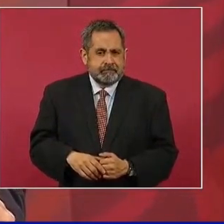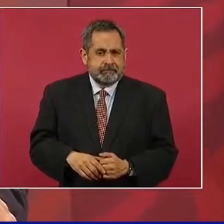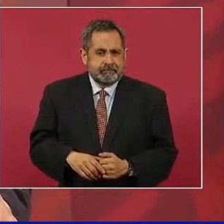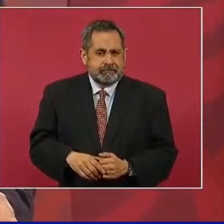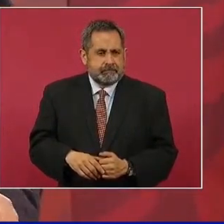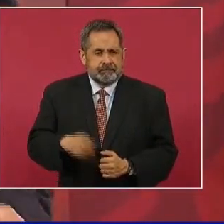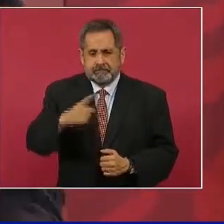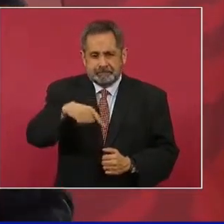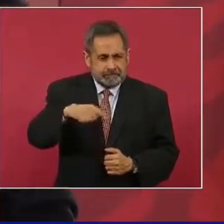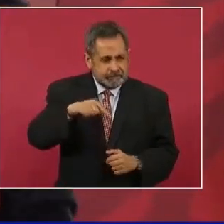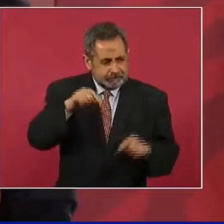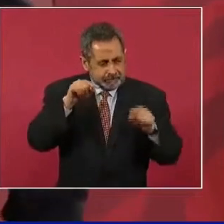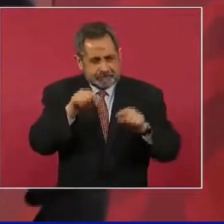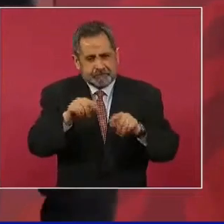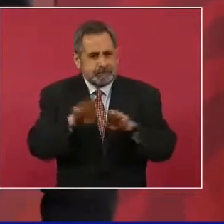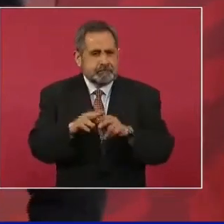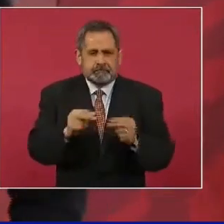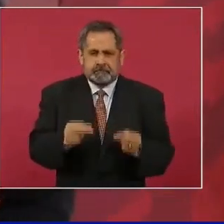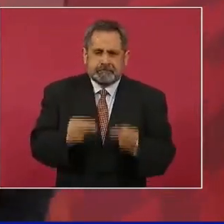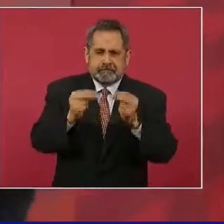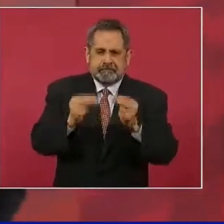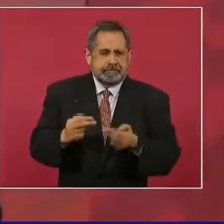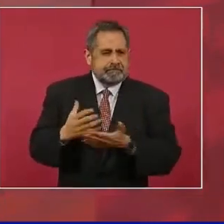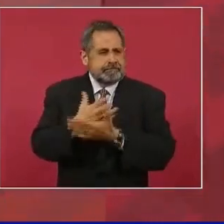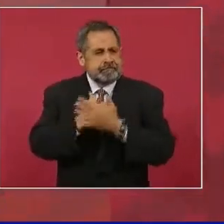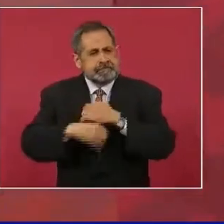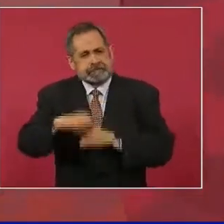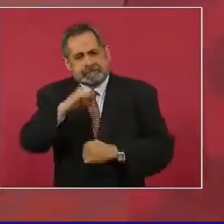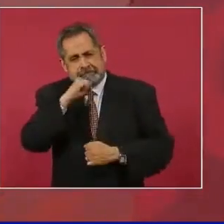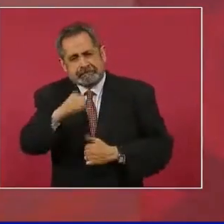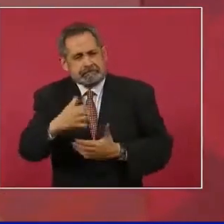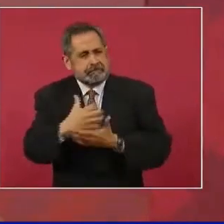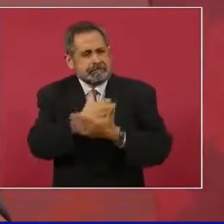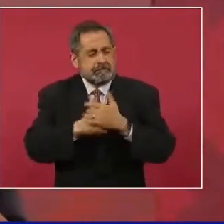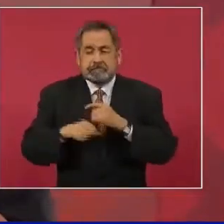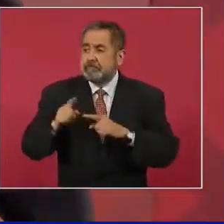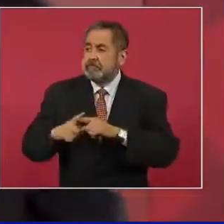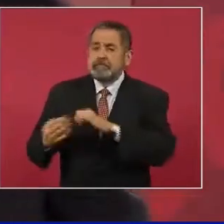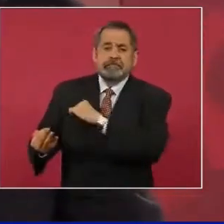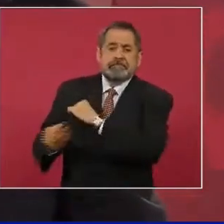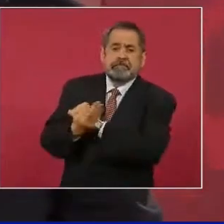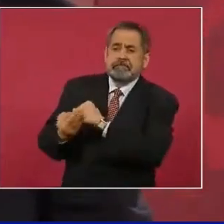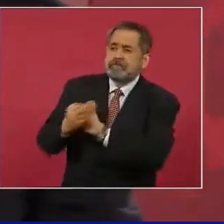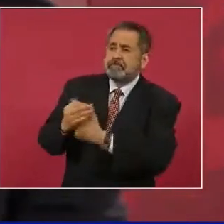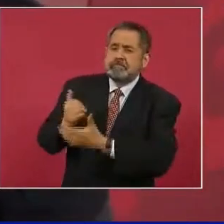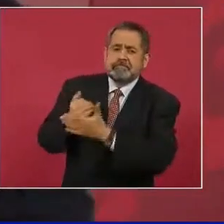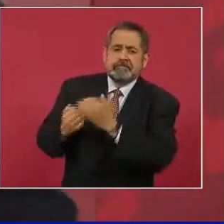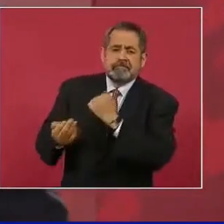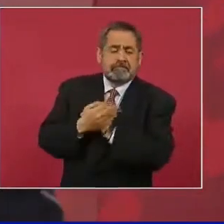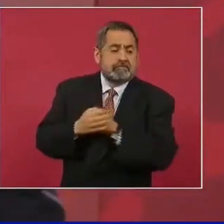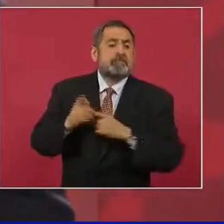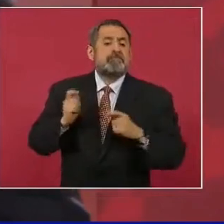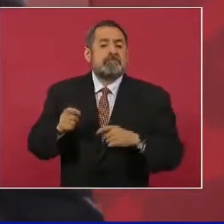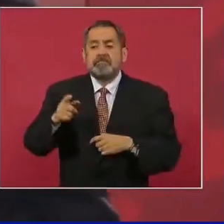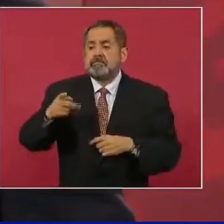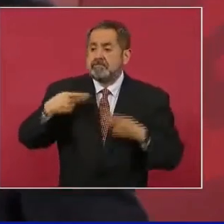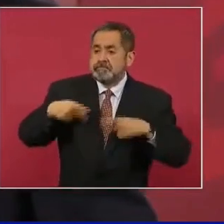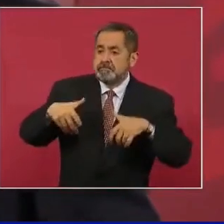Se dedicaron a hacer negocios jugosos al amparo del poder público y abandonaron al